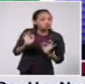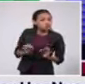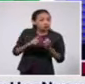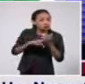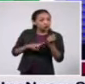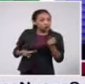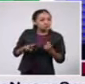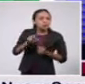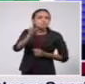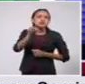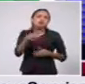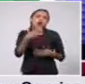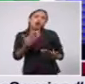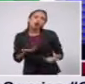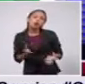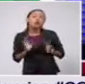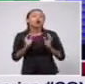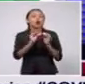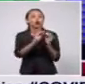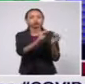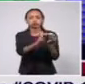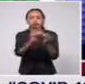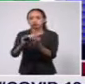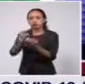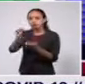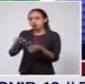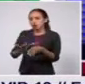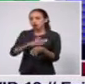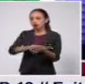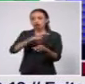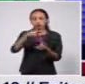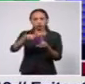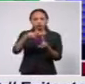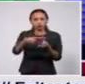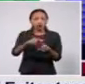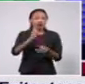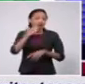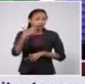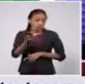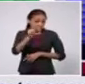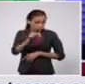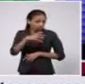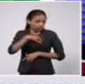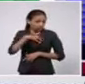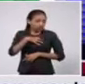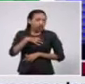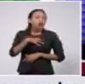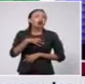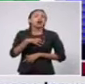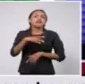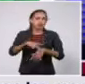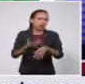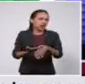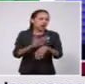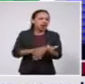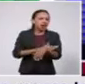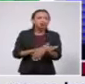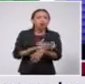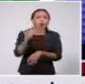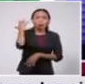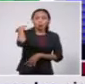contacto de un caso positivo con antecedentes de padecer de enfermedad pulmonar obstructiva